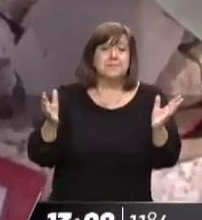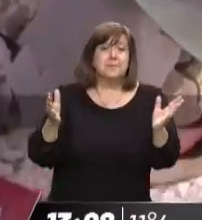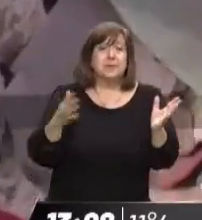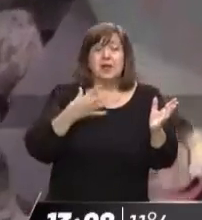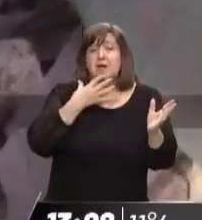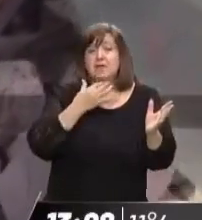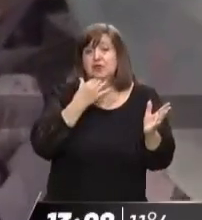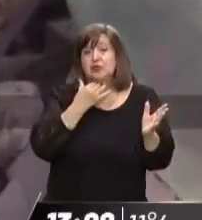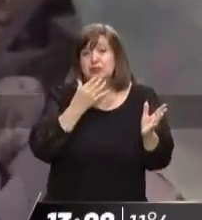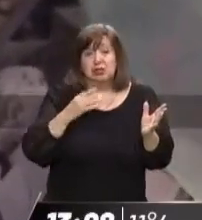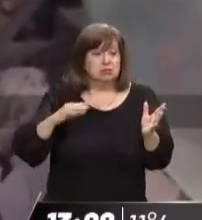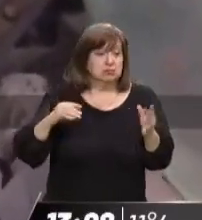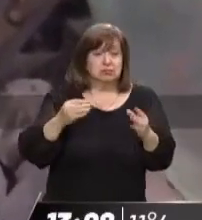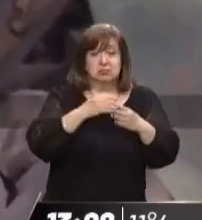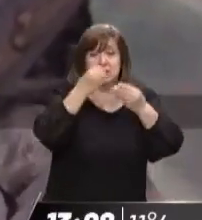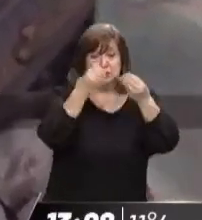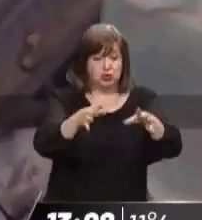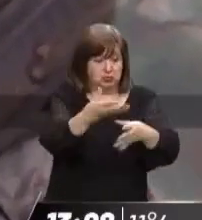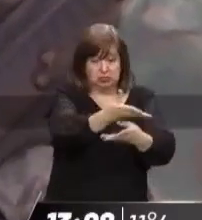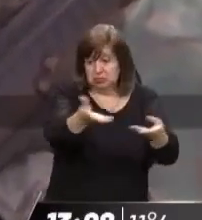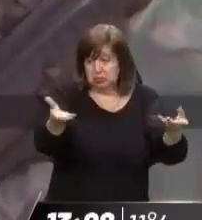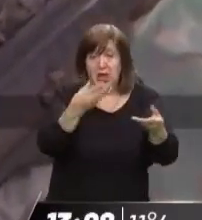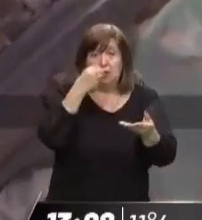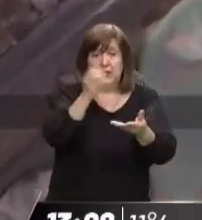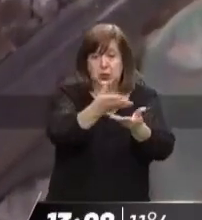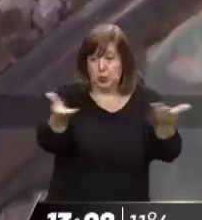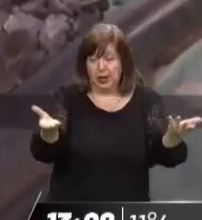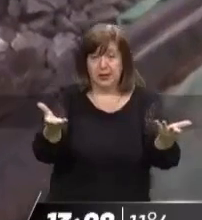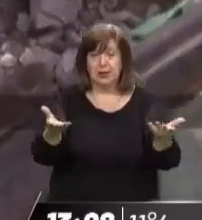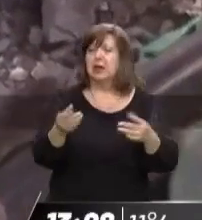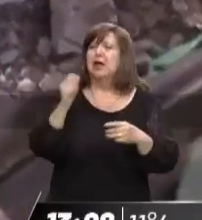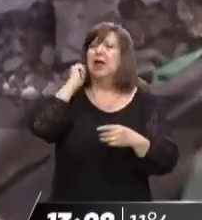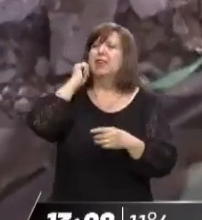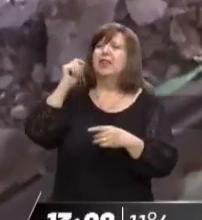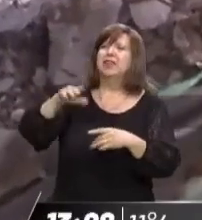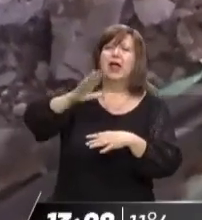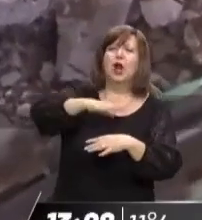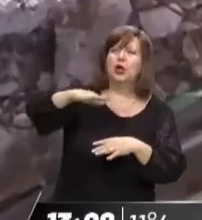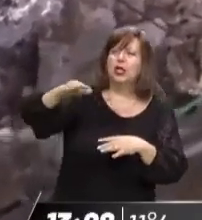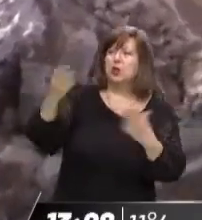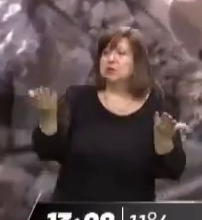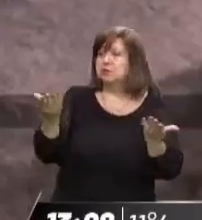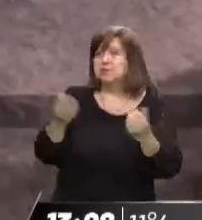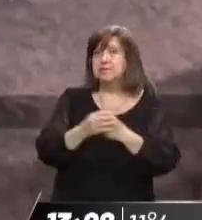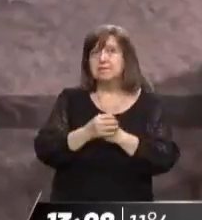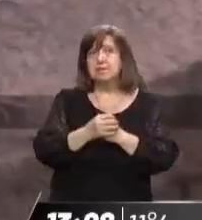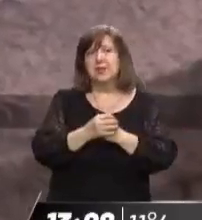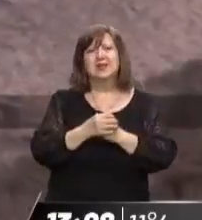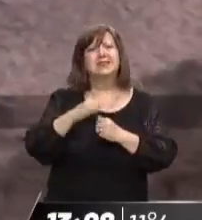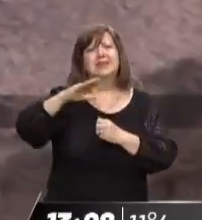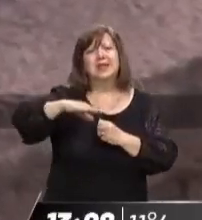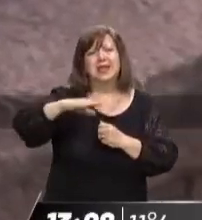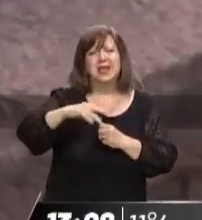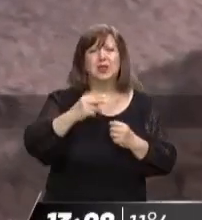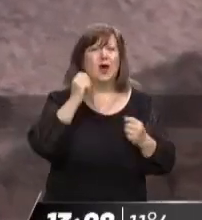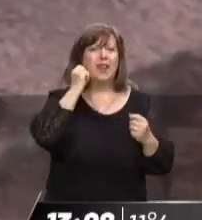verdad que no sé si son todas para dormir, pero las más fuertes son esas. ¿Y esos chicos cuántos años tienen? Son re chiquitos,